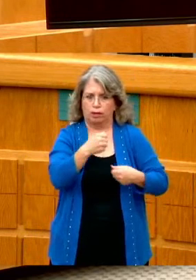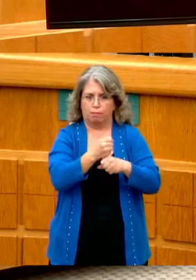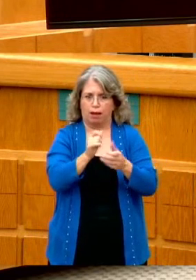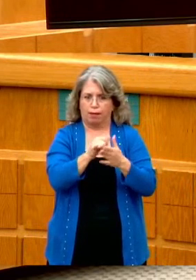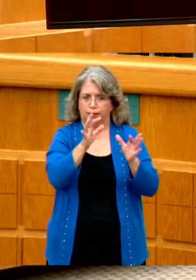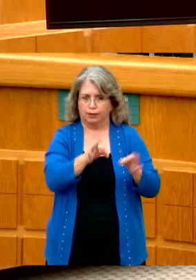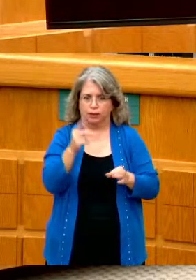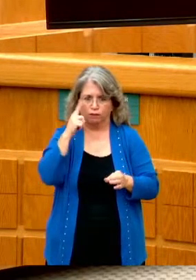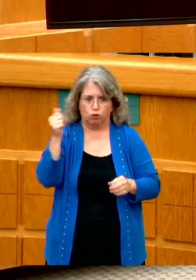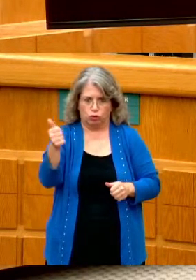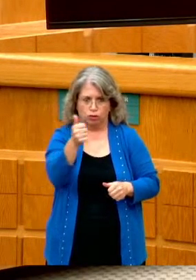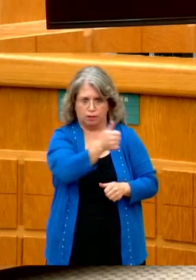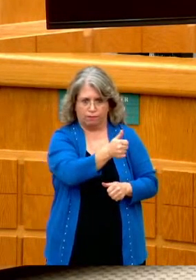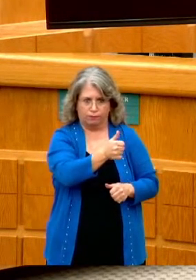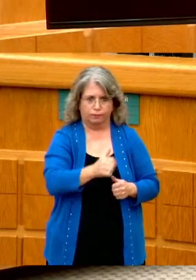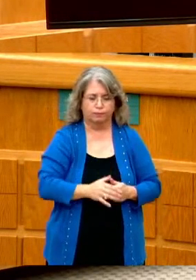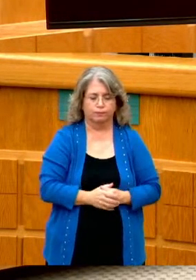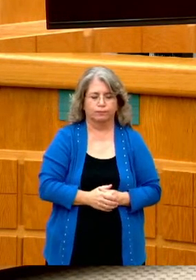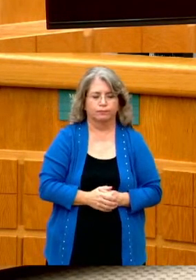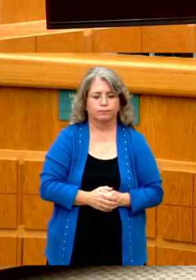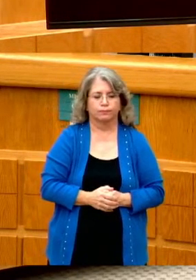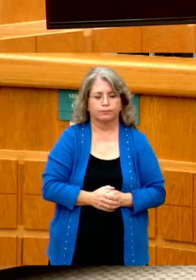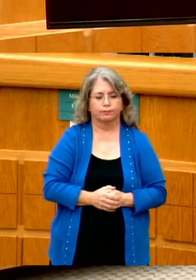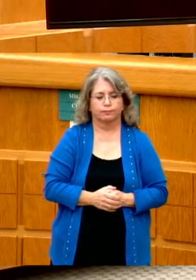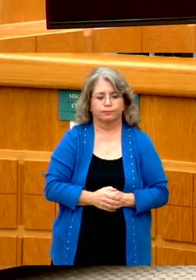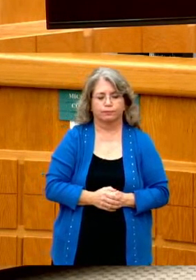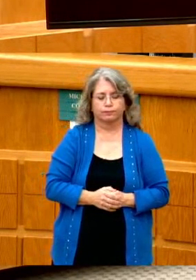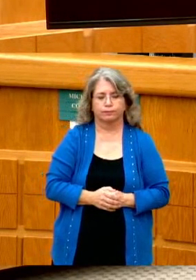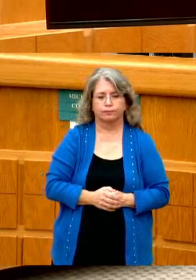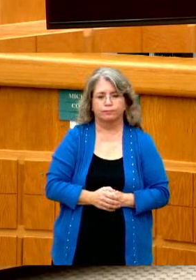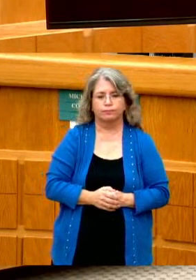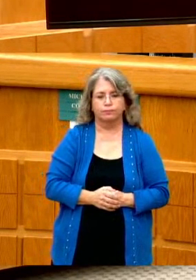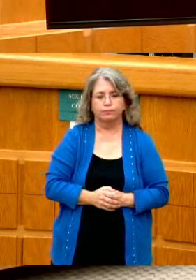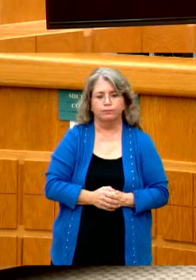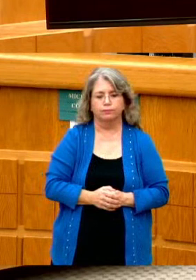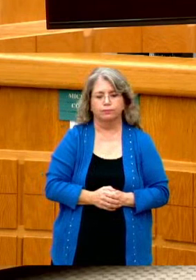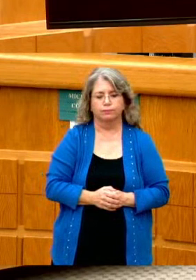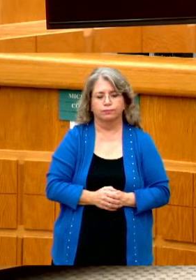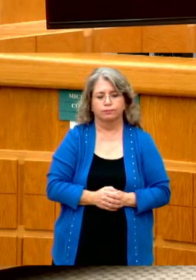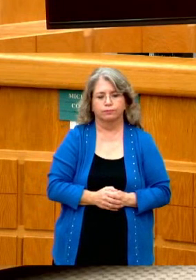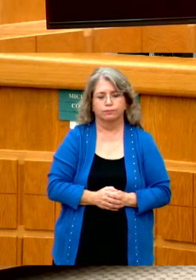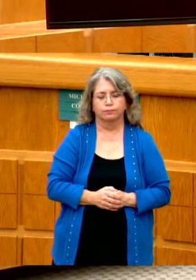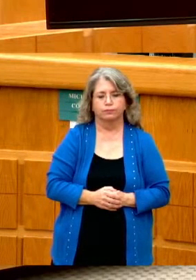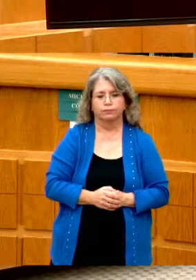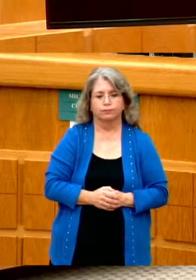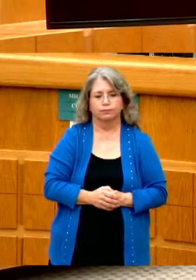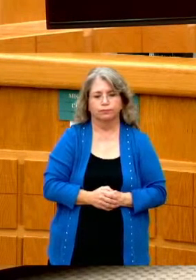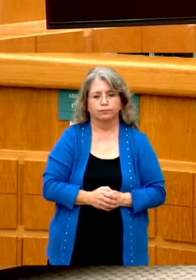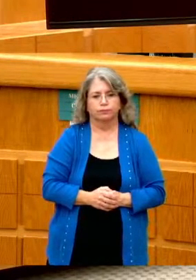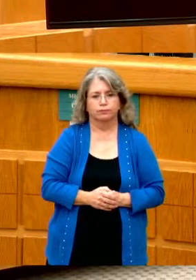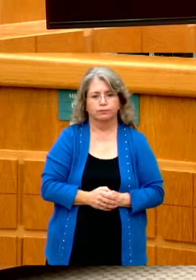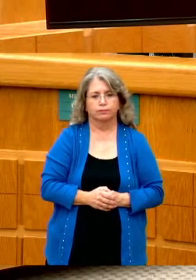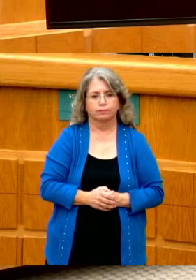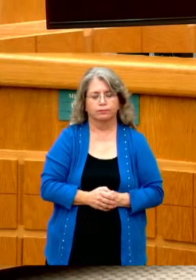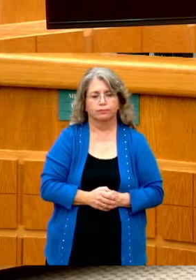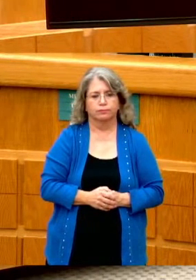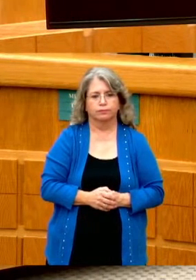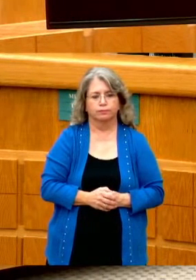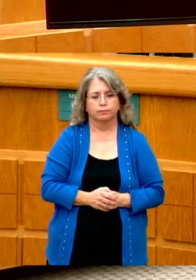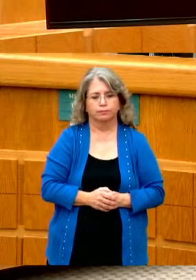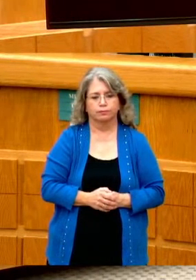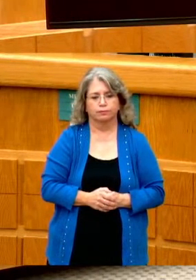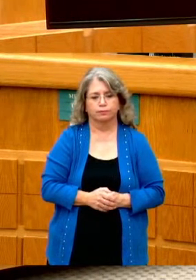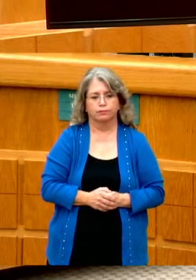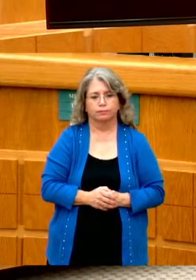amamantando? ¿Puedo vacunarme? Hable con su médico antes de tomar esa decisión, quien se asegurará de monitorear el crecimiento del bebé. Ni Pfizer ni